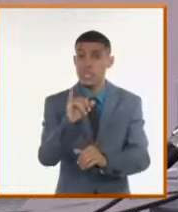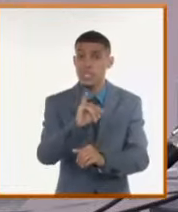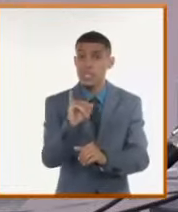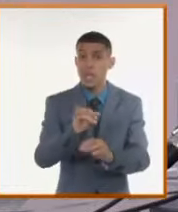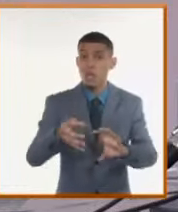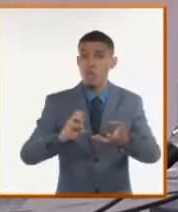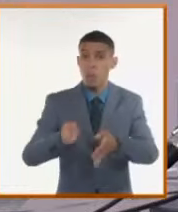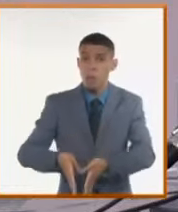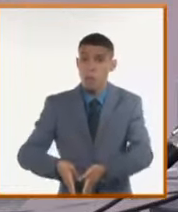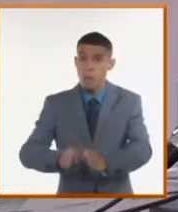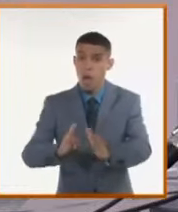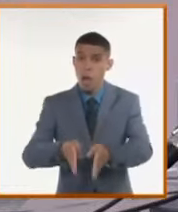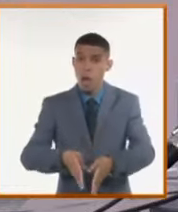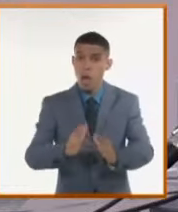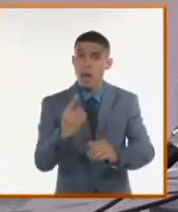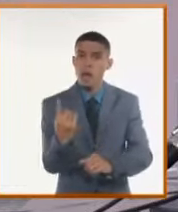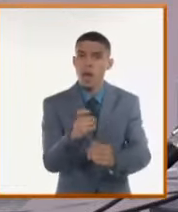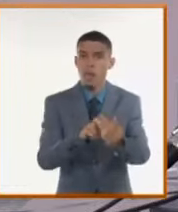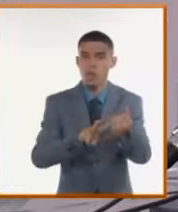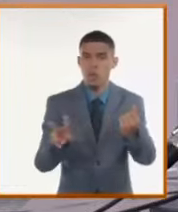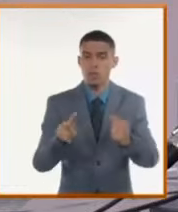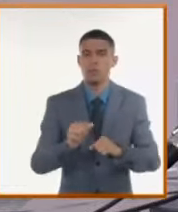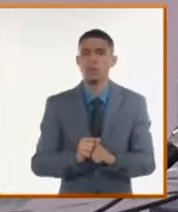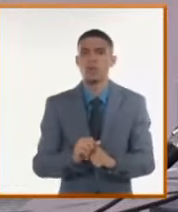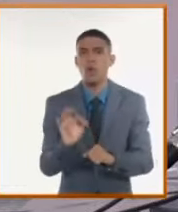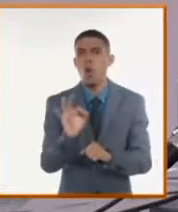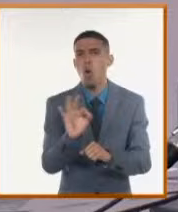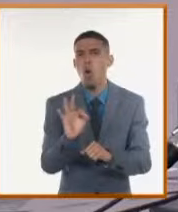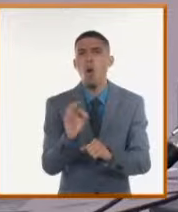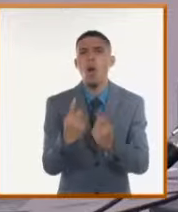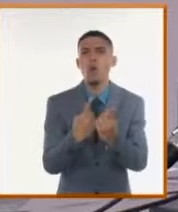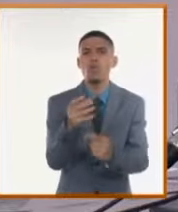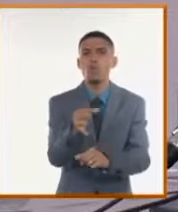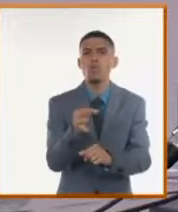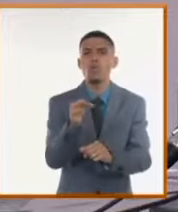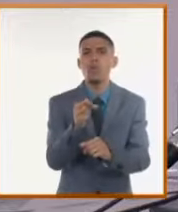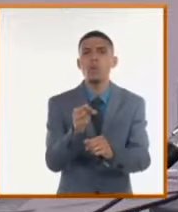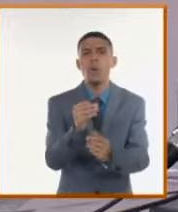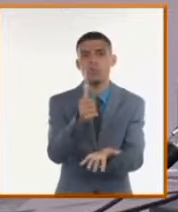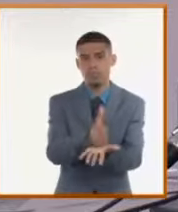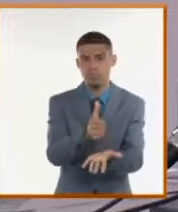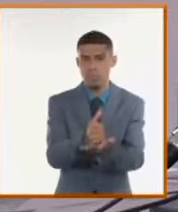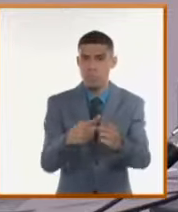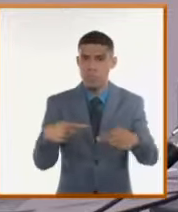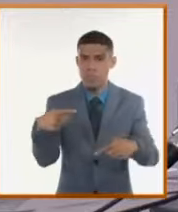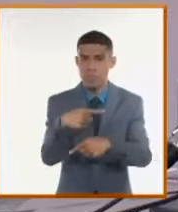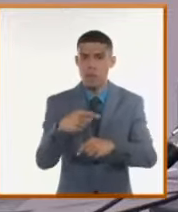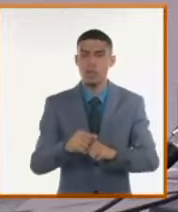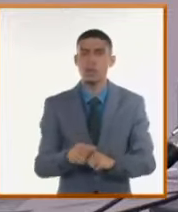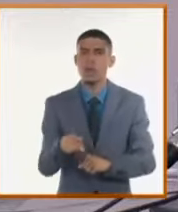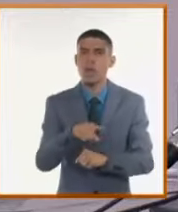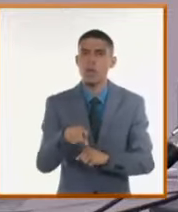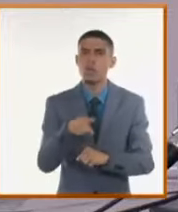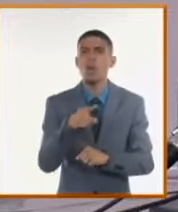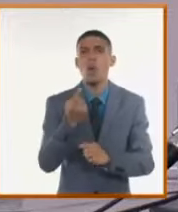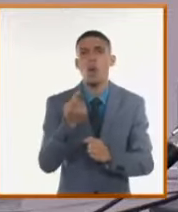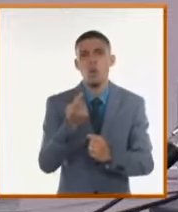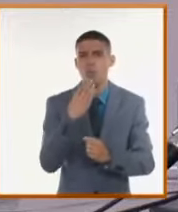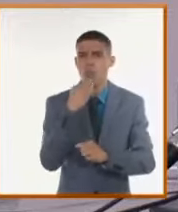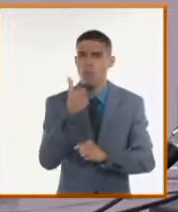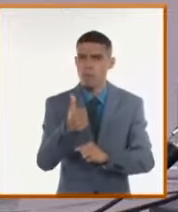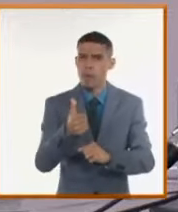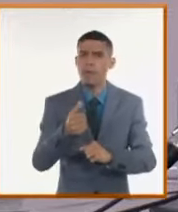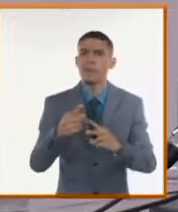La Isla con ramales en cada provincia de norte a sur o en las ciudades cabeceras pues abarcaría acabaría prácticamente con los problemas de